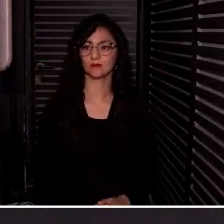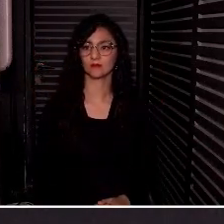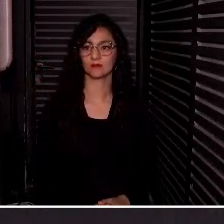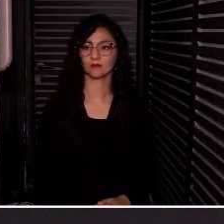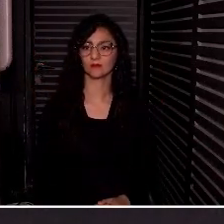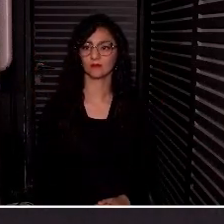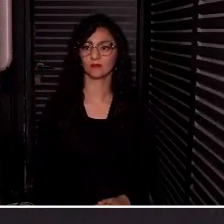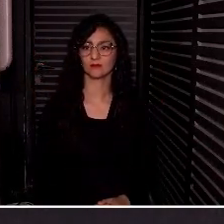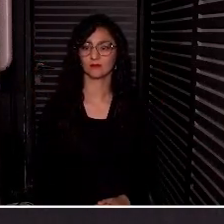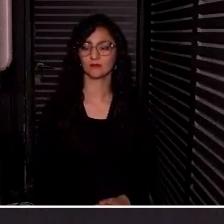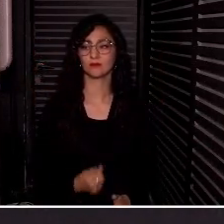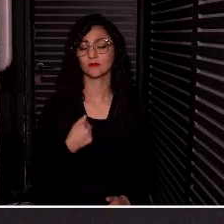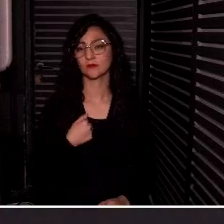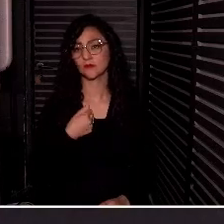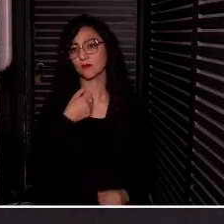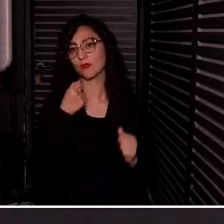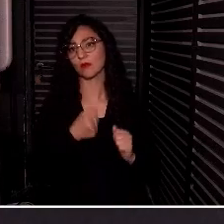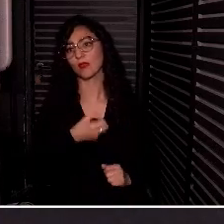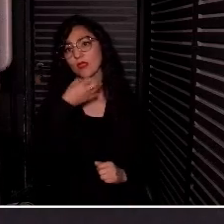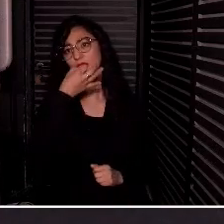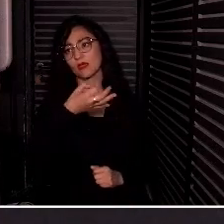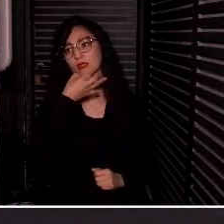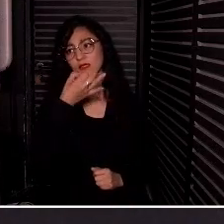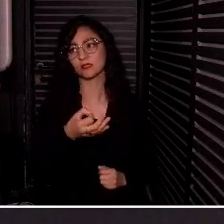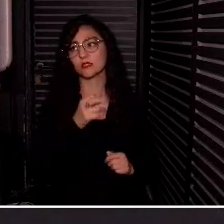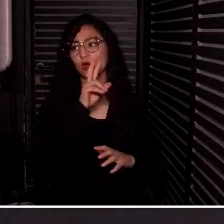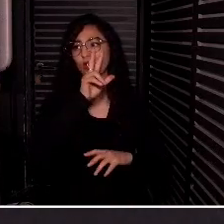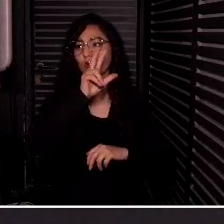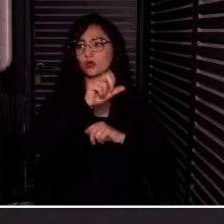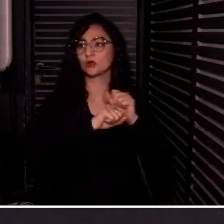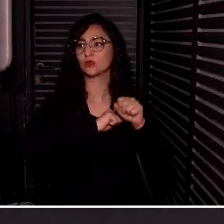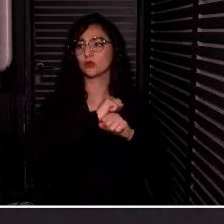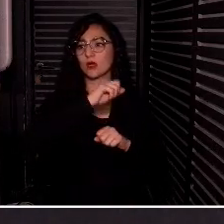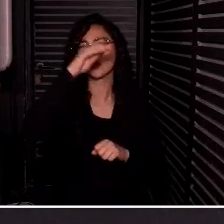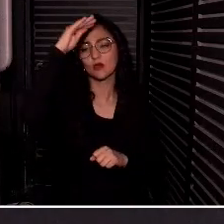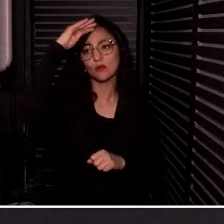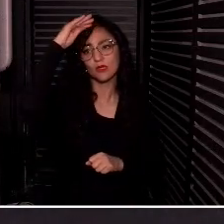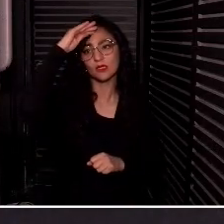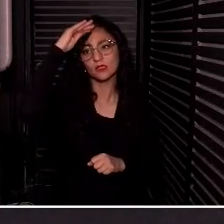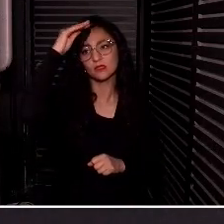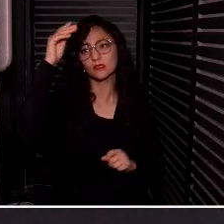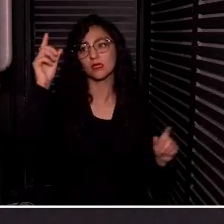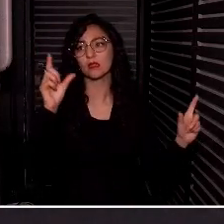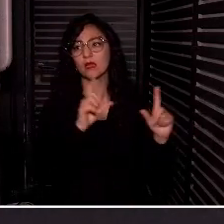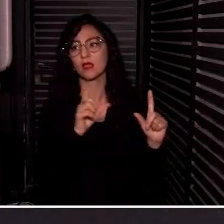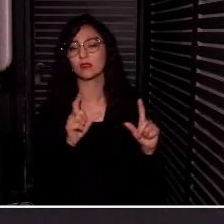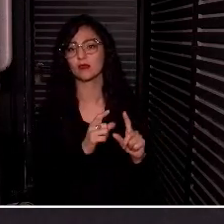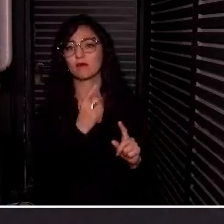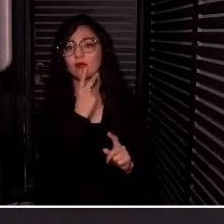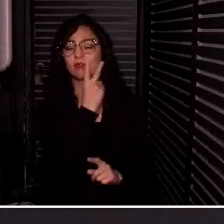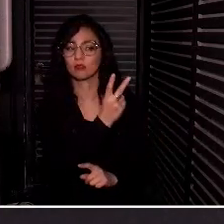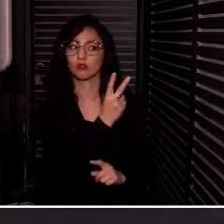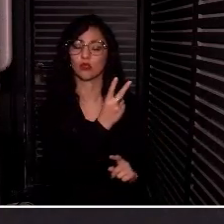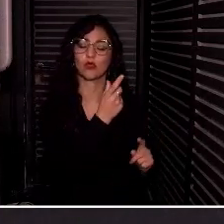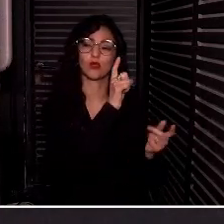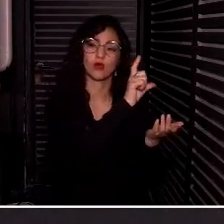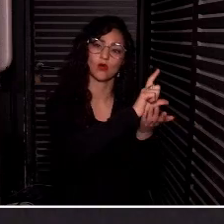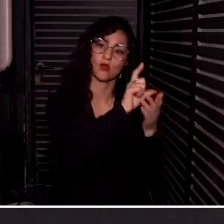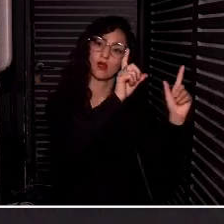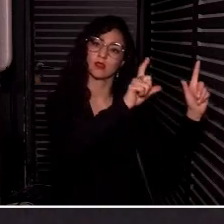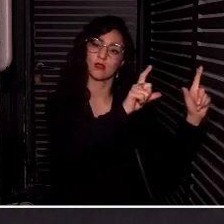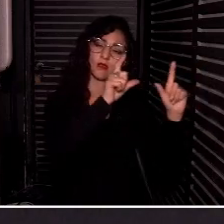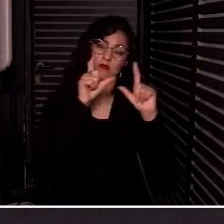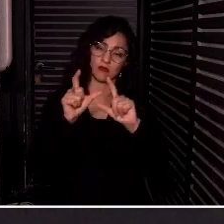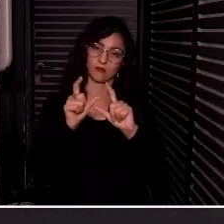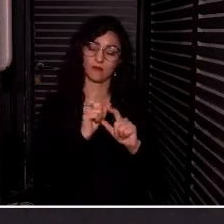Bueno yo te puedo hablar de la de los 8 años de experiencia televisiva que tengo en dos casas televisivas 5 meses en tvn